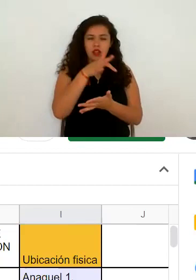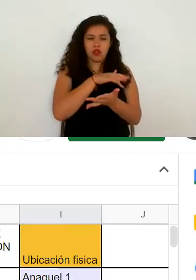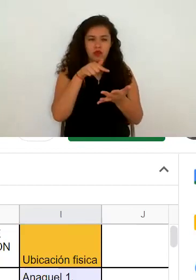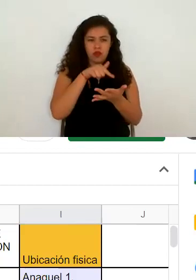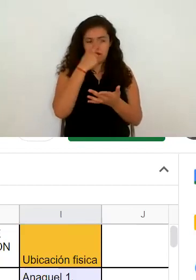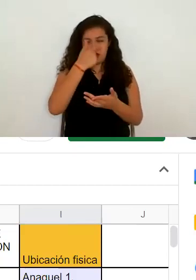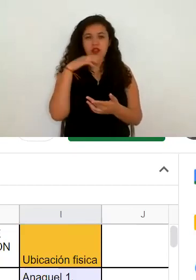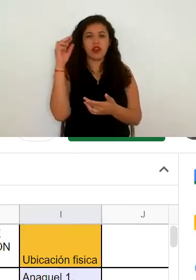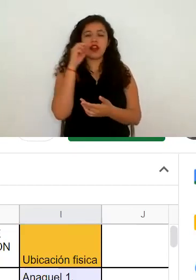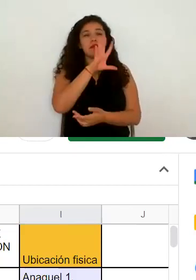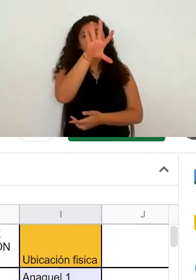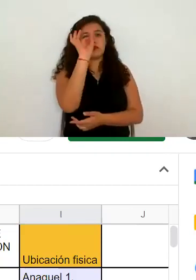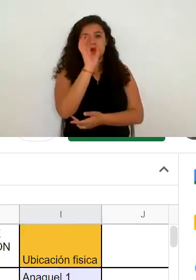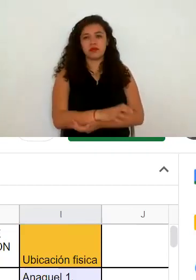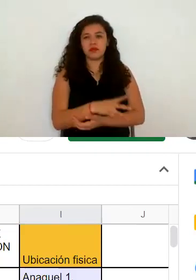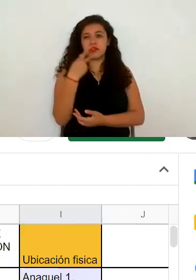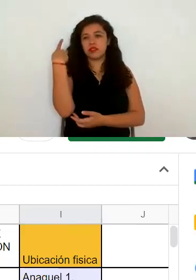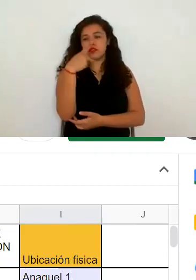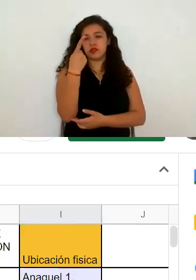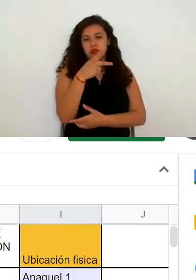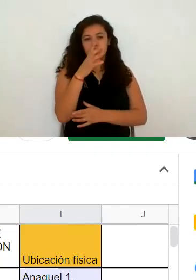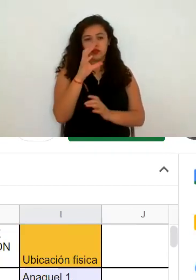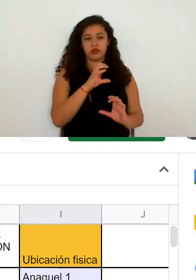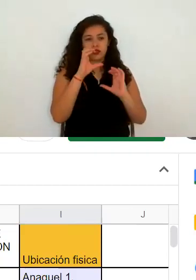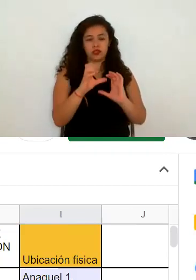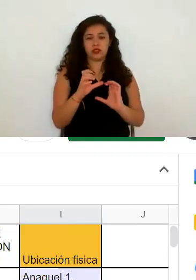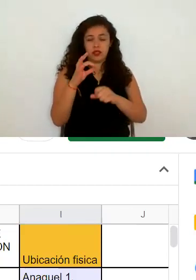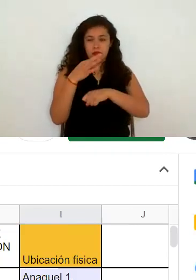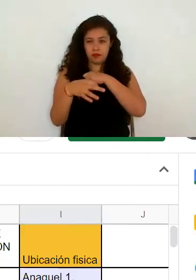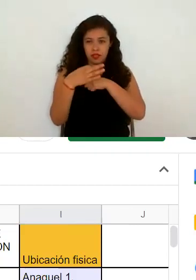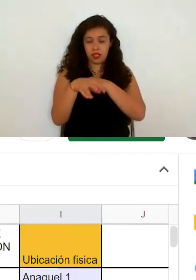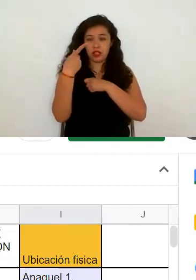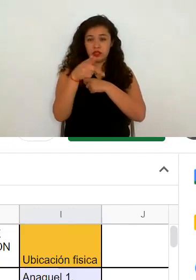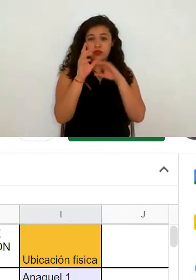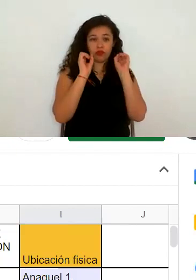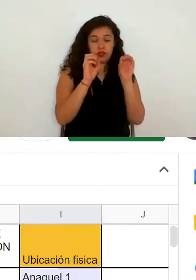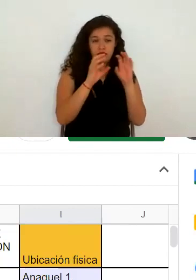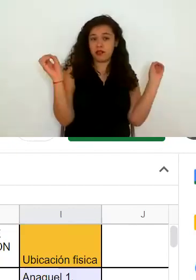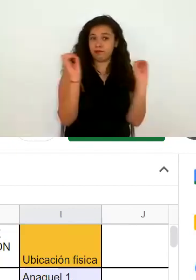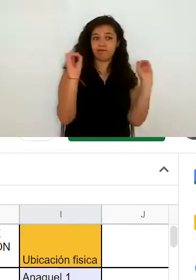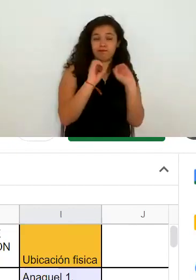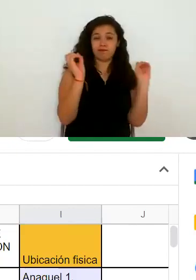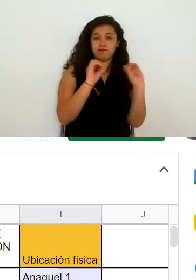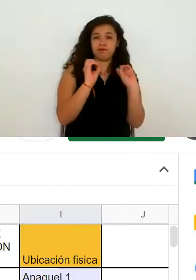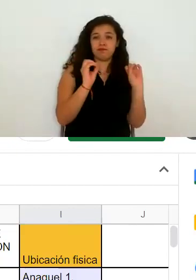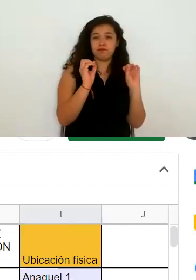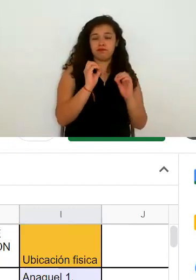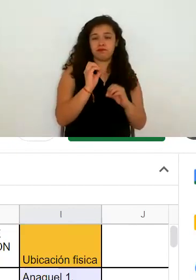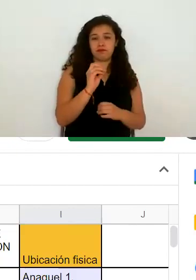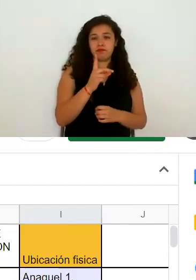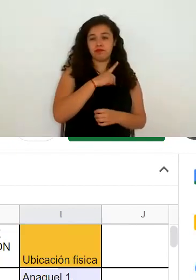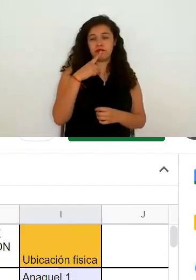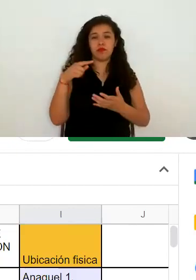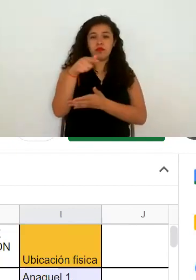librero. Pero recuerden que esto ya es un resguardo precautorio, ya no va a estar en sus oficinas. Tendríamos que designar el otro espacio